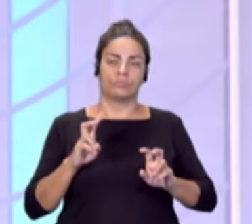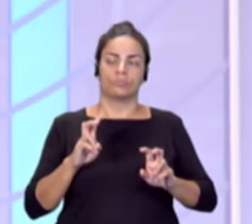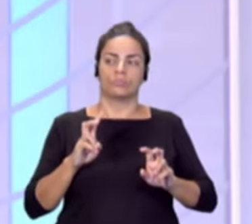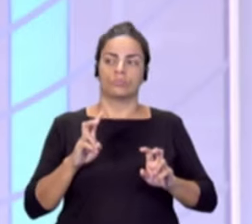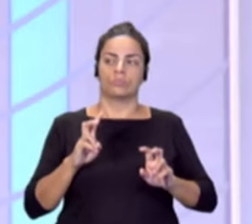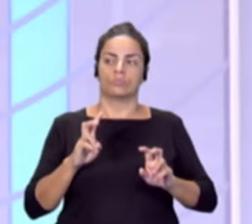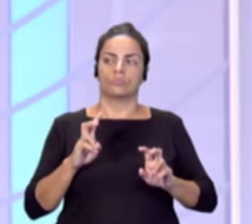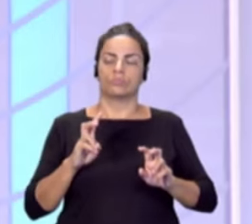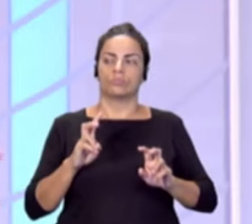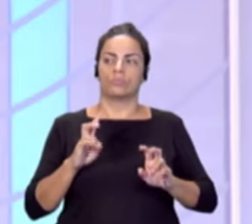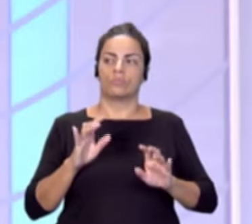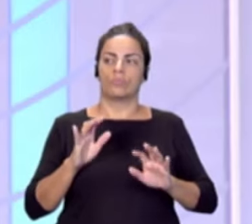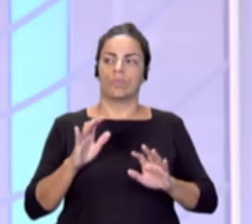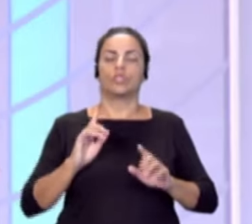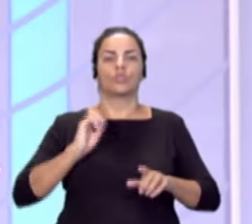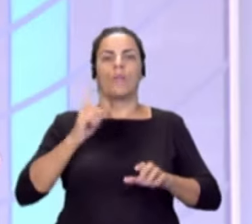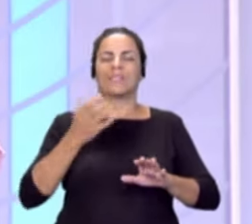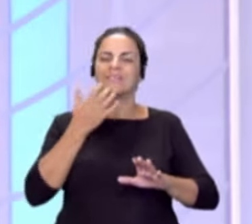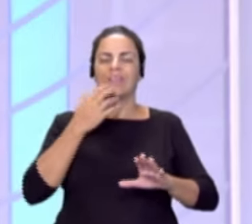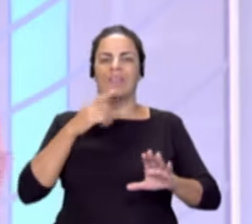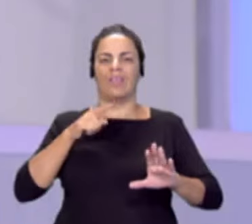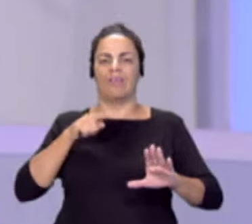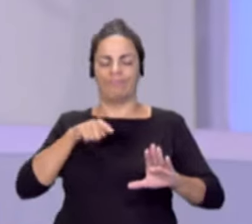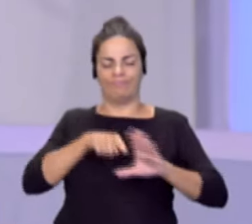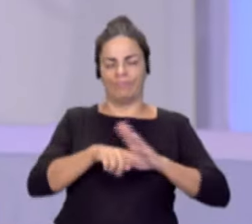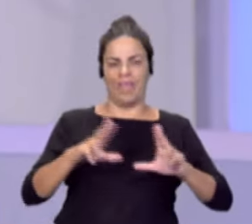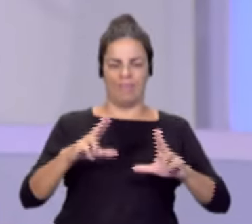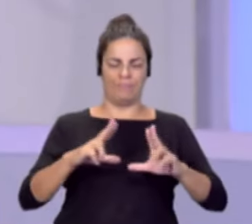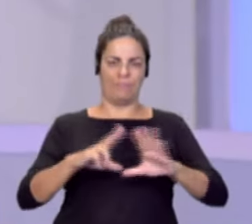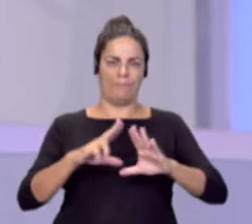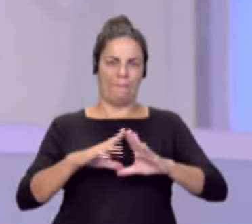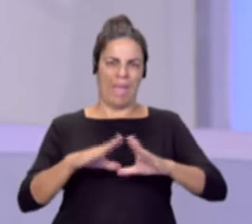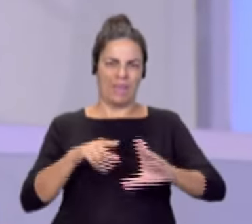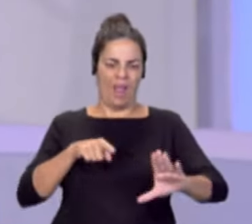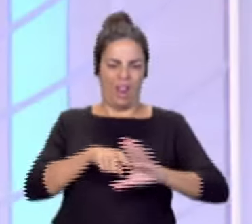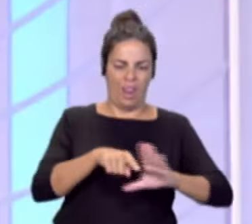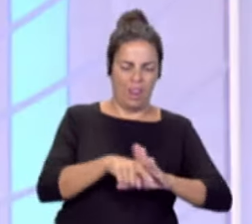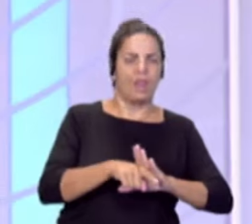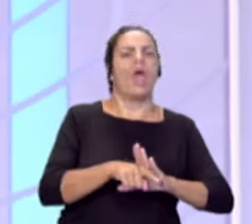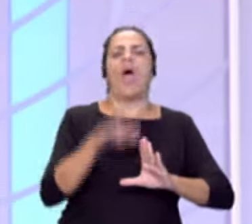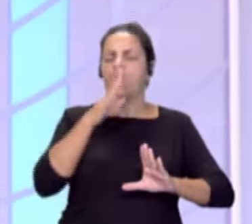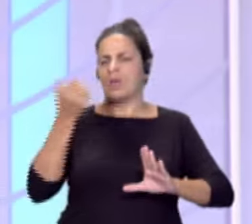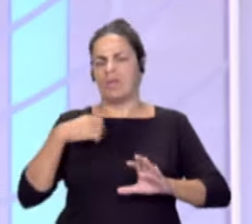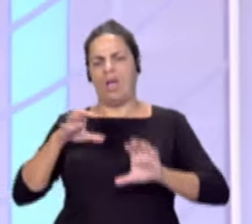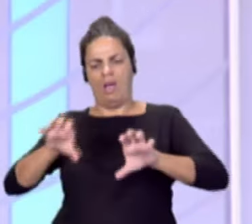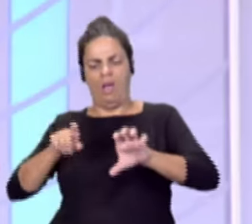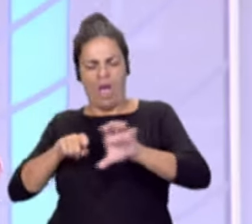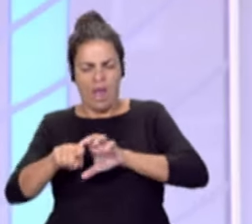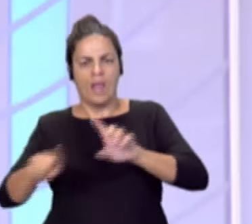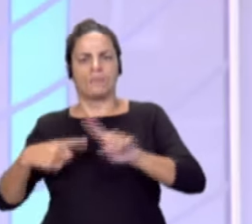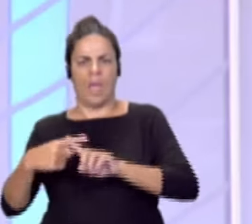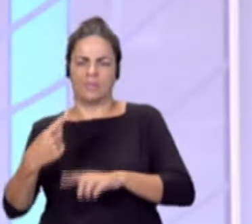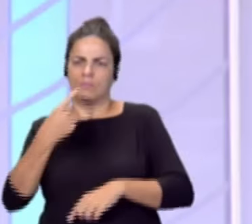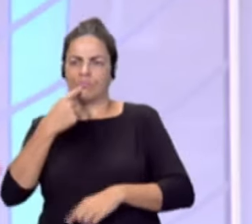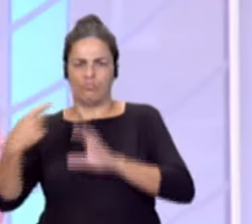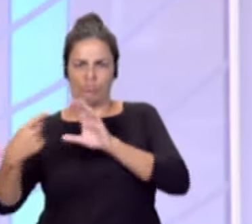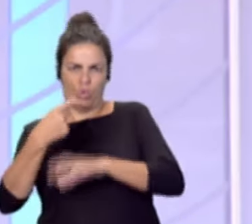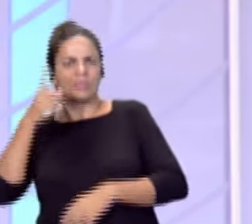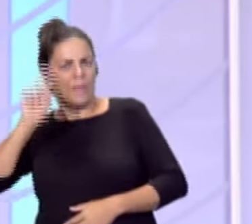carácter vaginal, ¿no? Luego ha pasado a poder ser anal y también bucal. O sea, todo esto ha ido